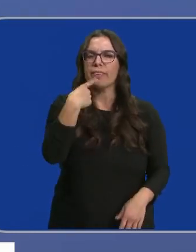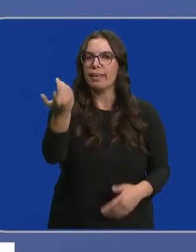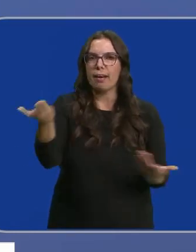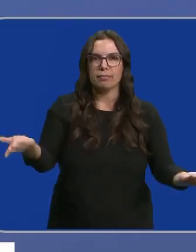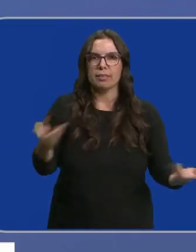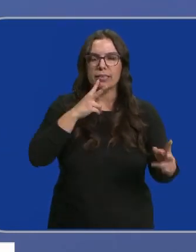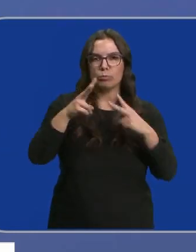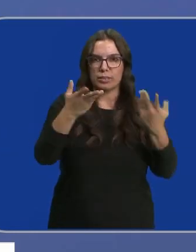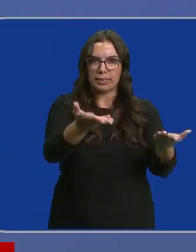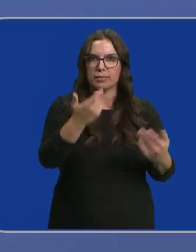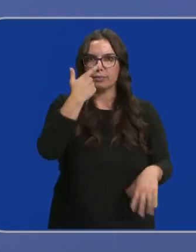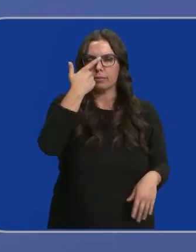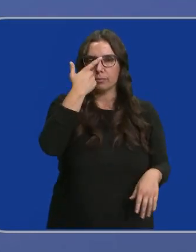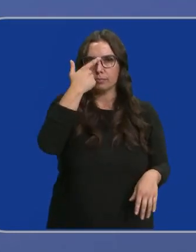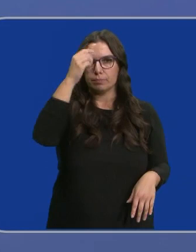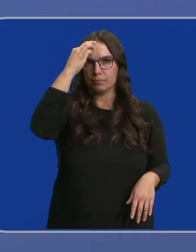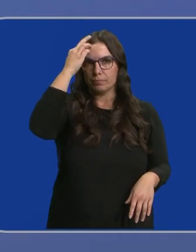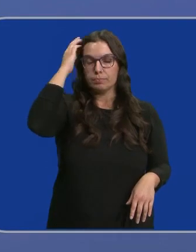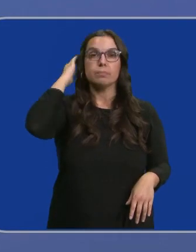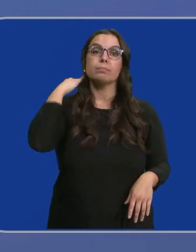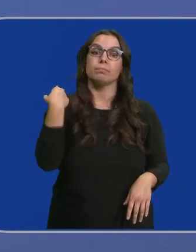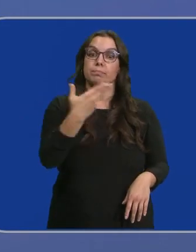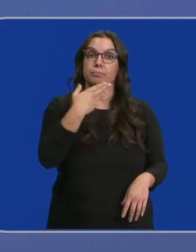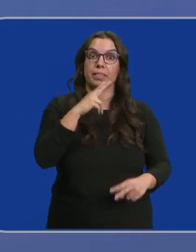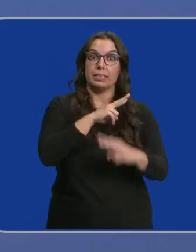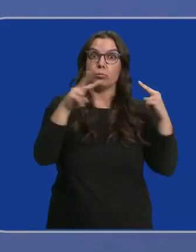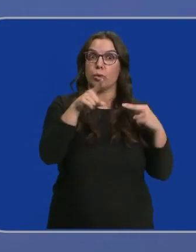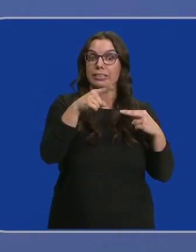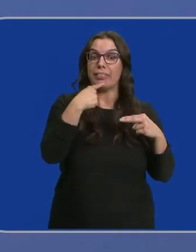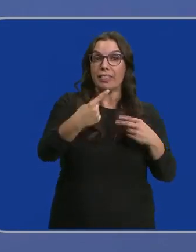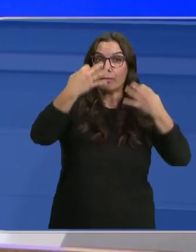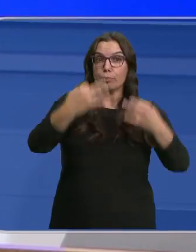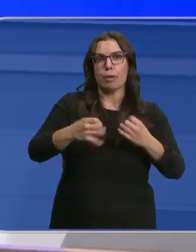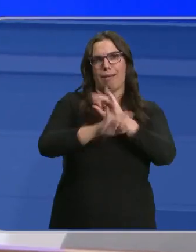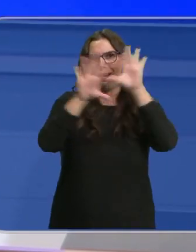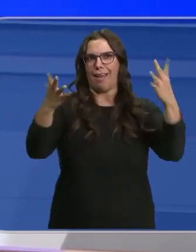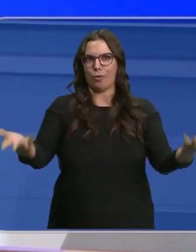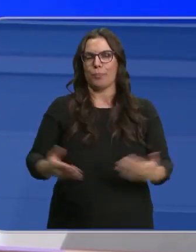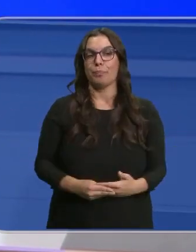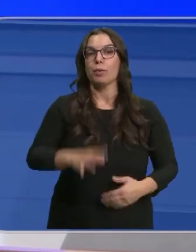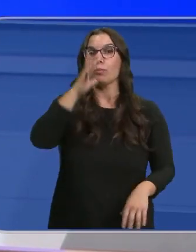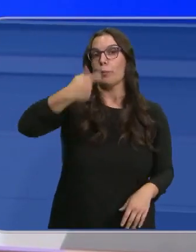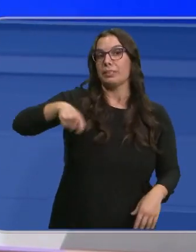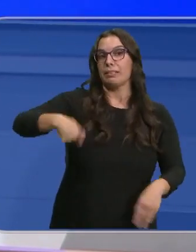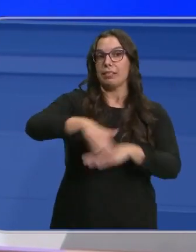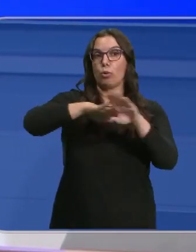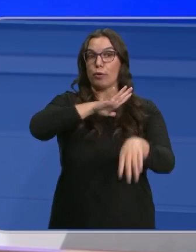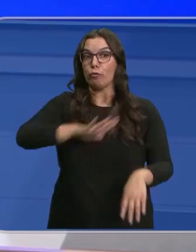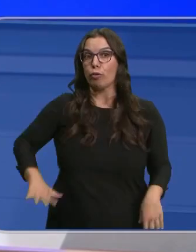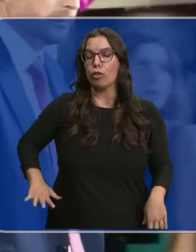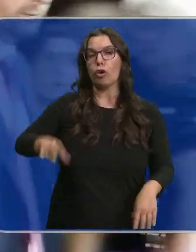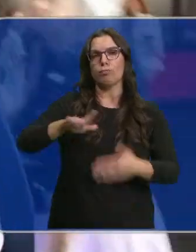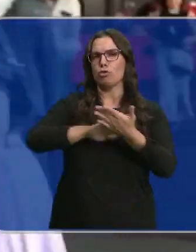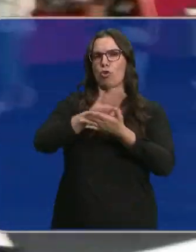no? Y la respuesta a esta pregunta despejaría muchas dudas. Porque el presidente del gobierno en funciones sigue